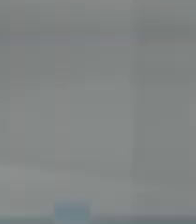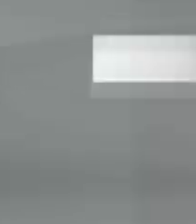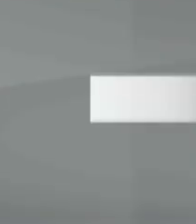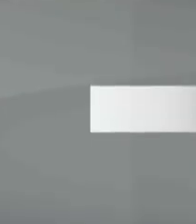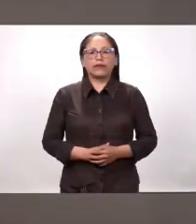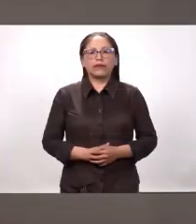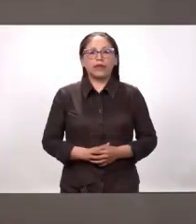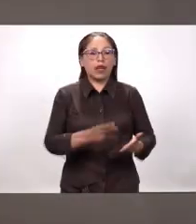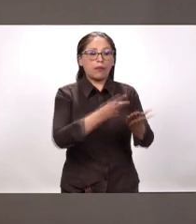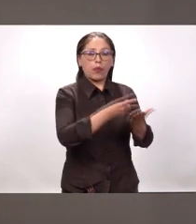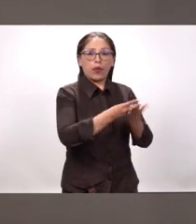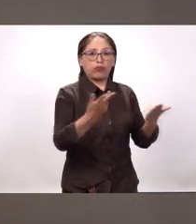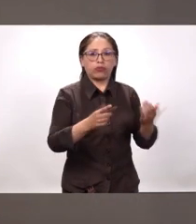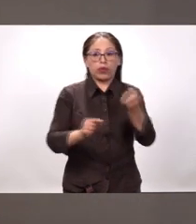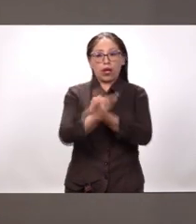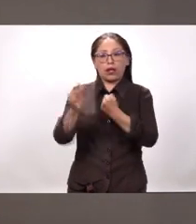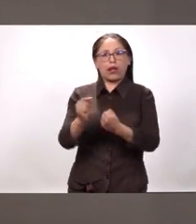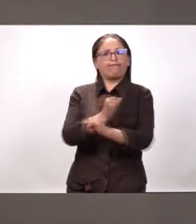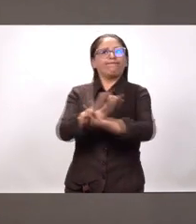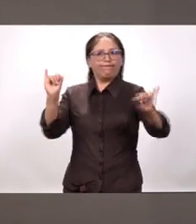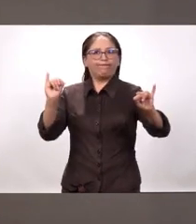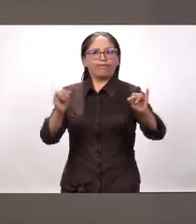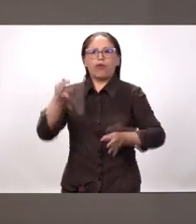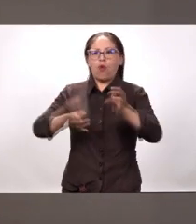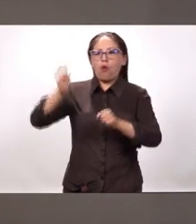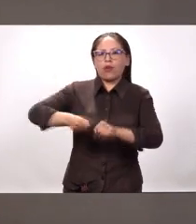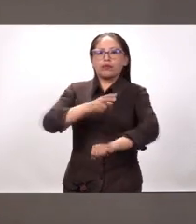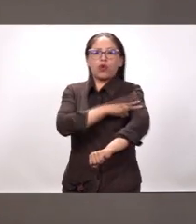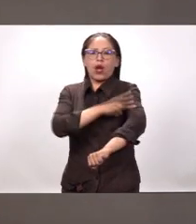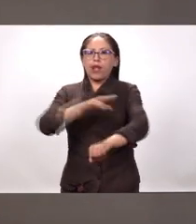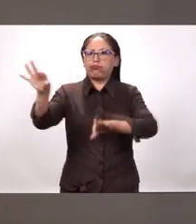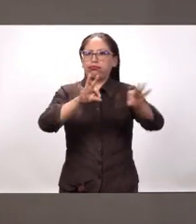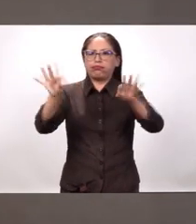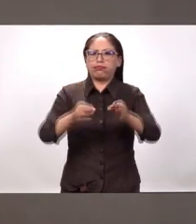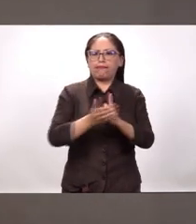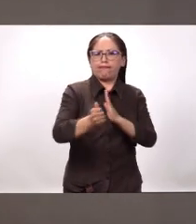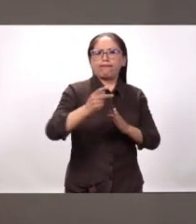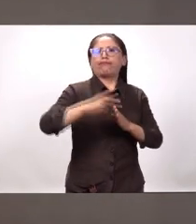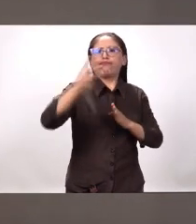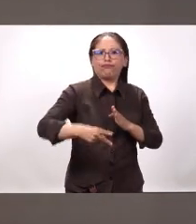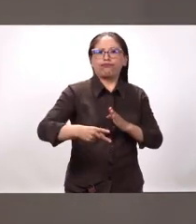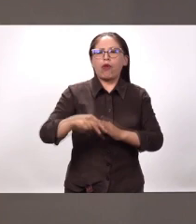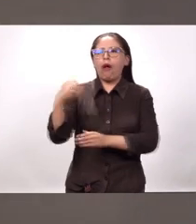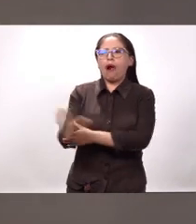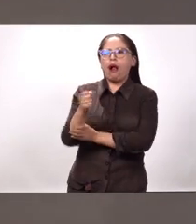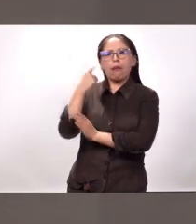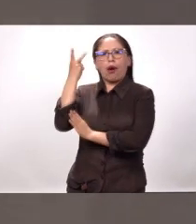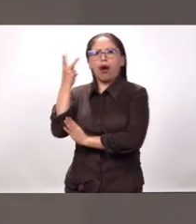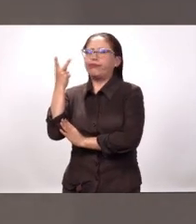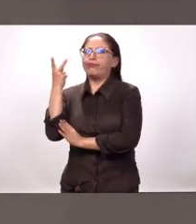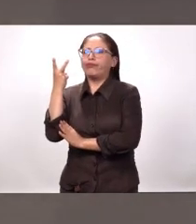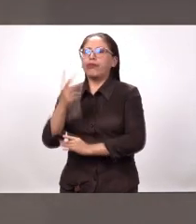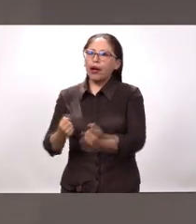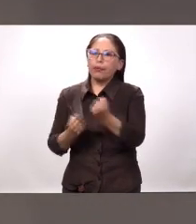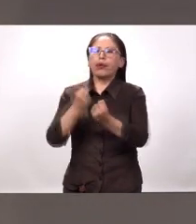igualitarias. Propongo garantizar la independencia para que jueces y vocales sean elegidos por mérito y no por injerencia política, para brindar